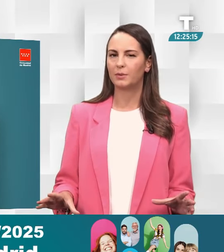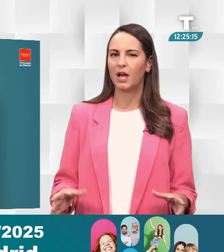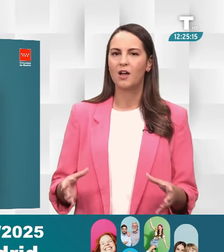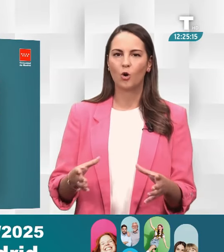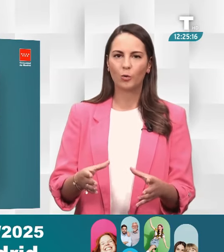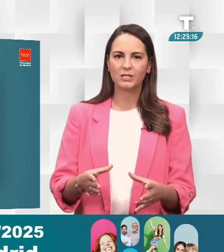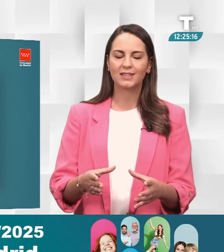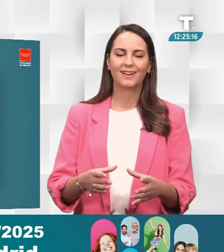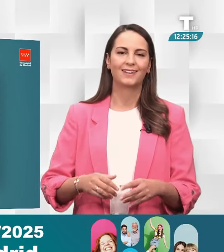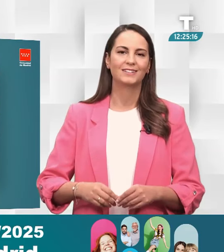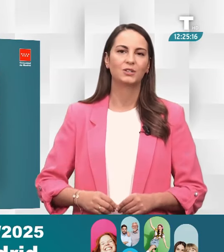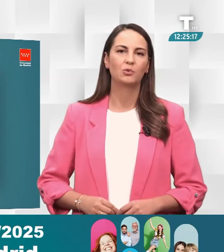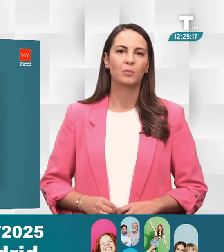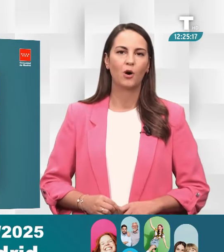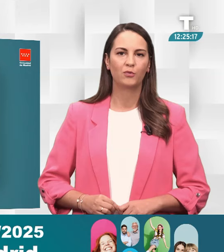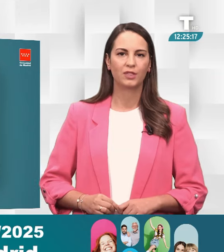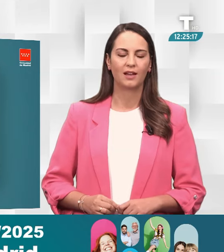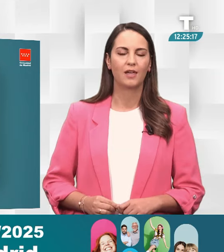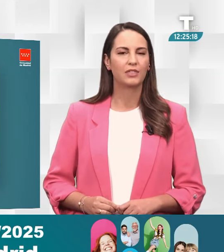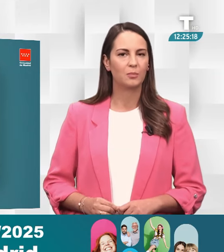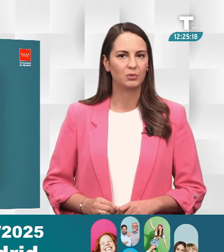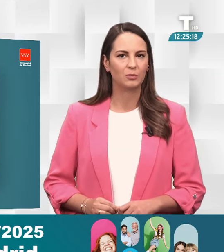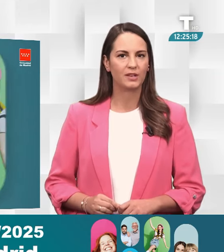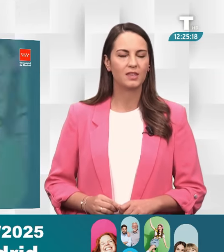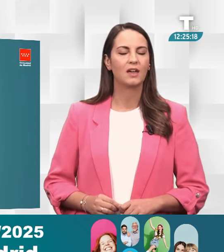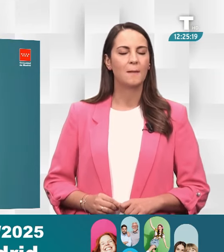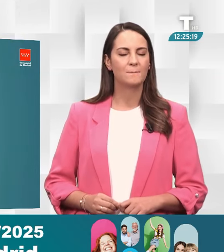cita previa o visitar el sitio web oficial